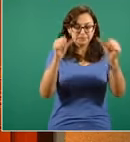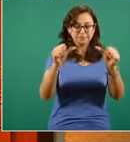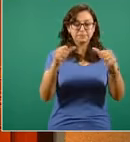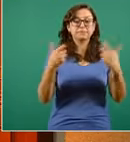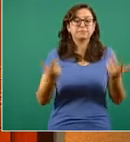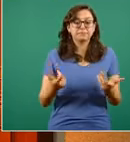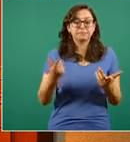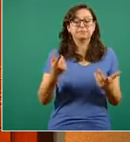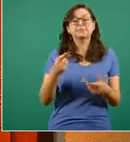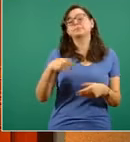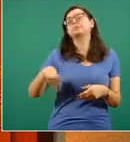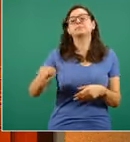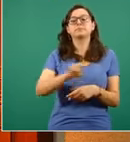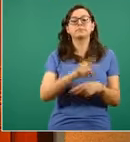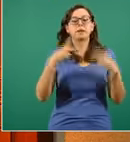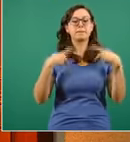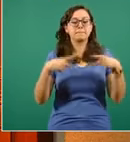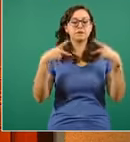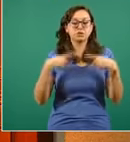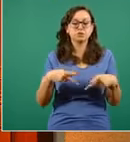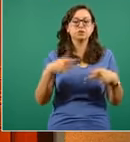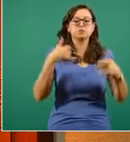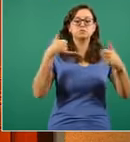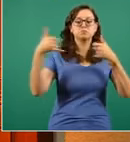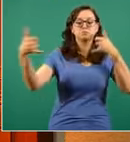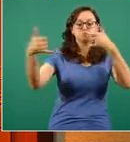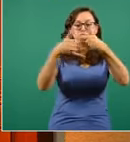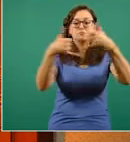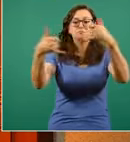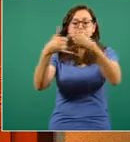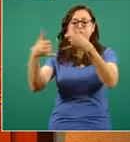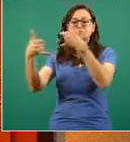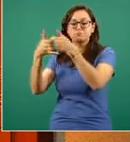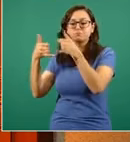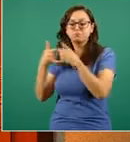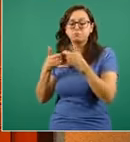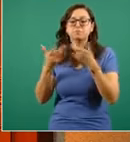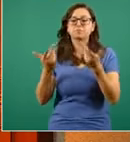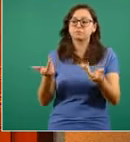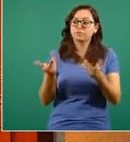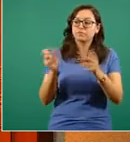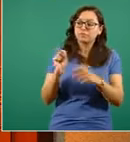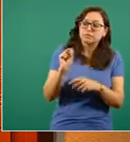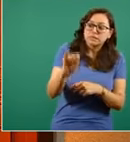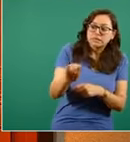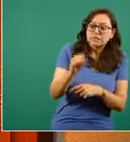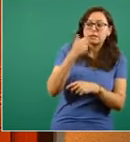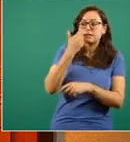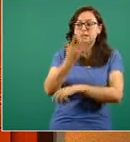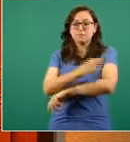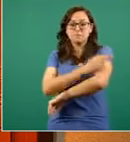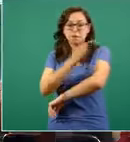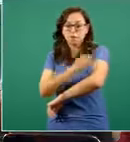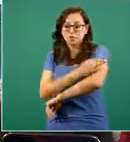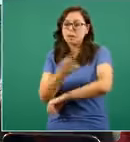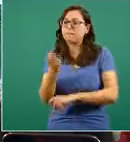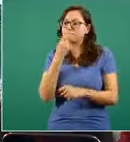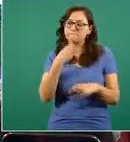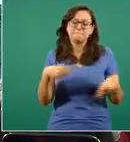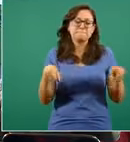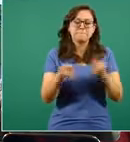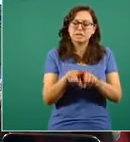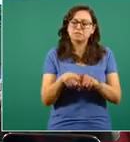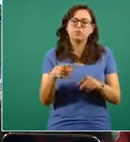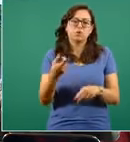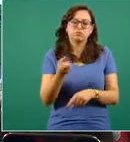estas personas se les ha estado hablando por teléfono precisamente para reconfirmar lo que se está queriendo hacer también